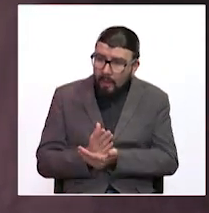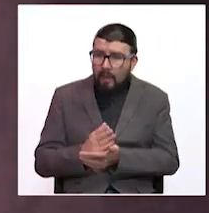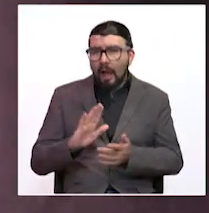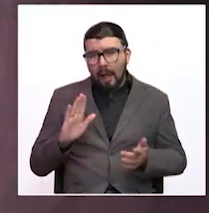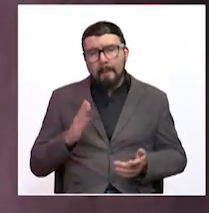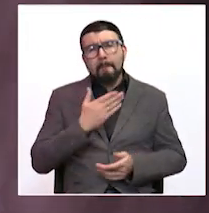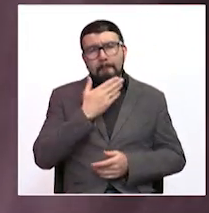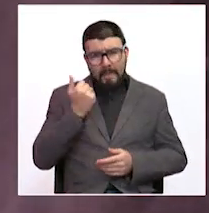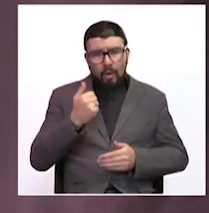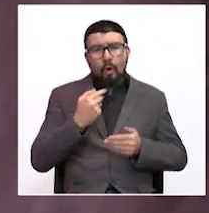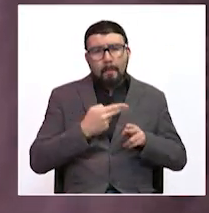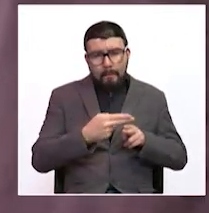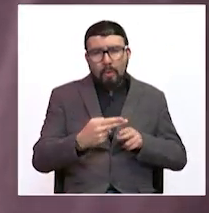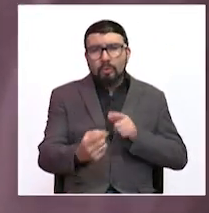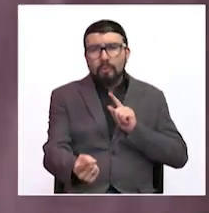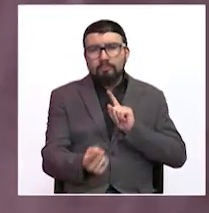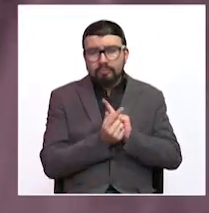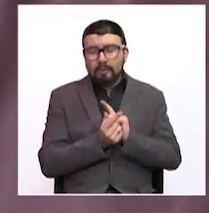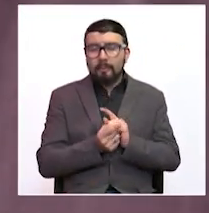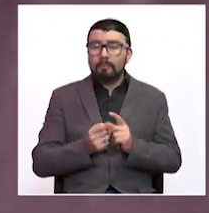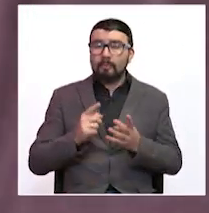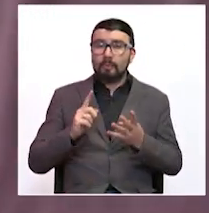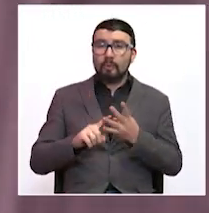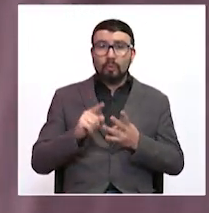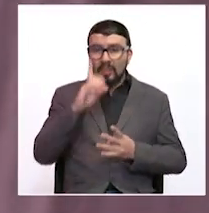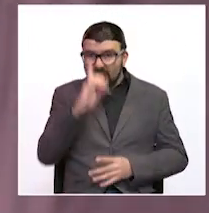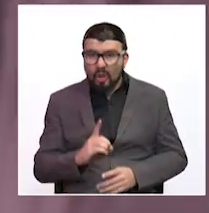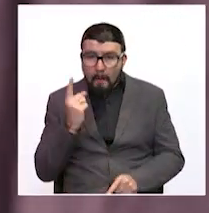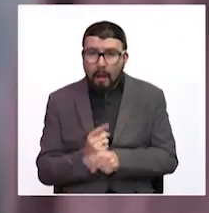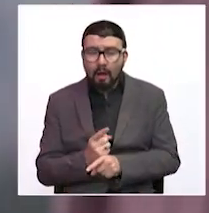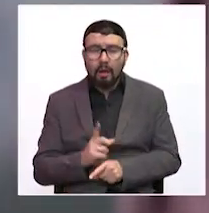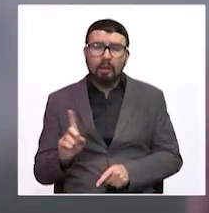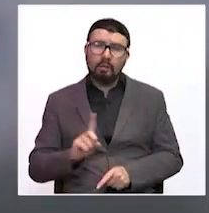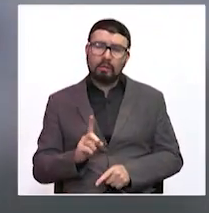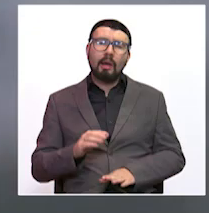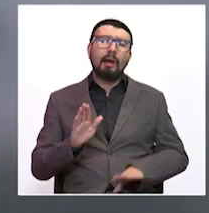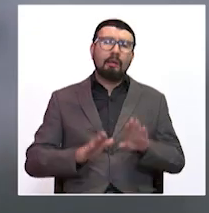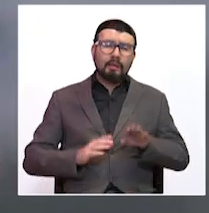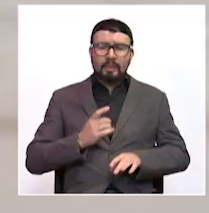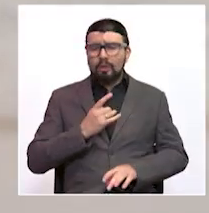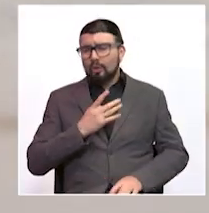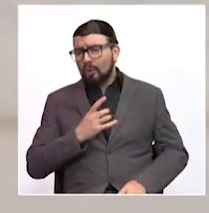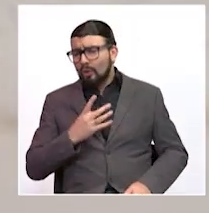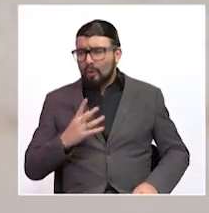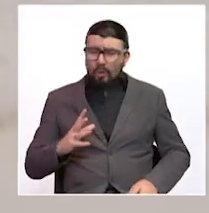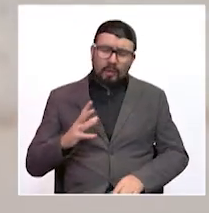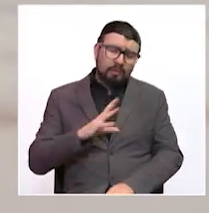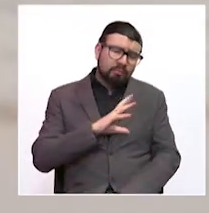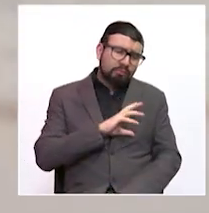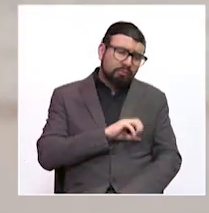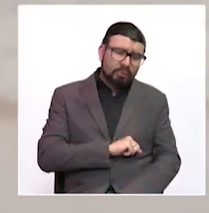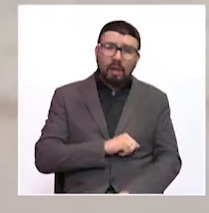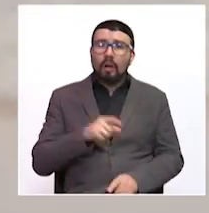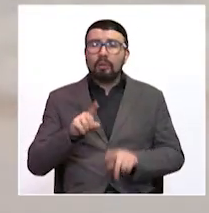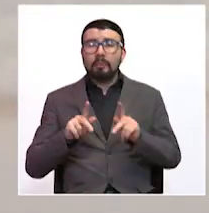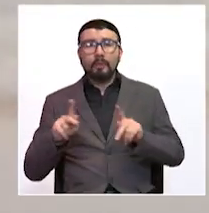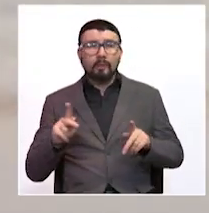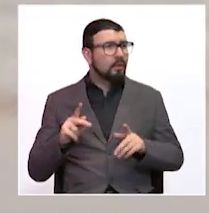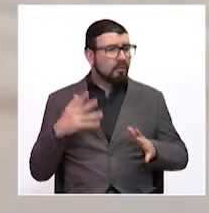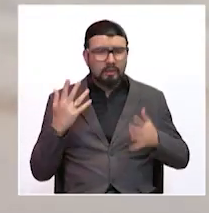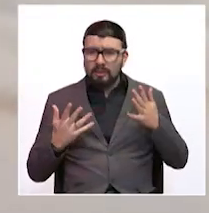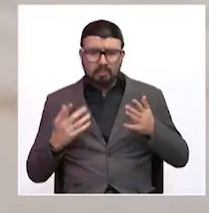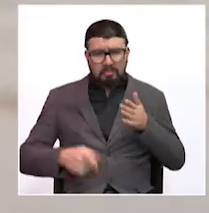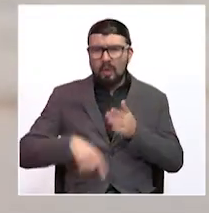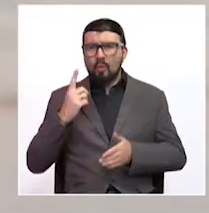evita tomar decisiones apresuradas causa del dolor psicológico muchas personas actúan con imprudencia sin pensar en las